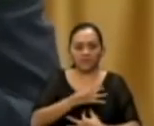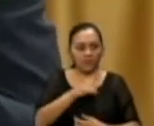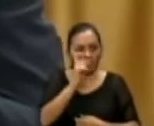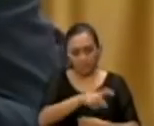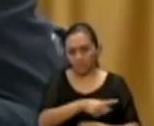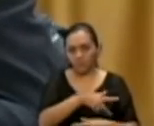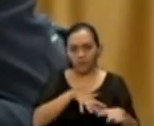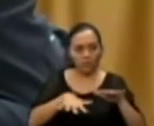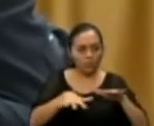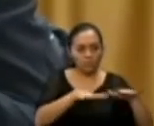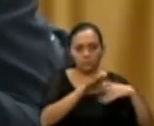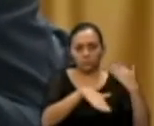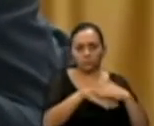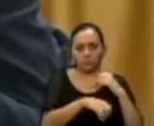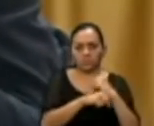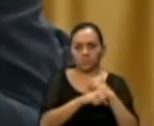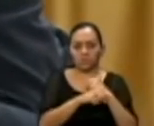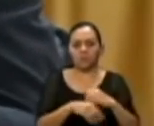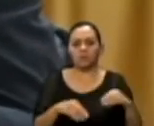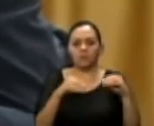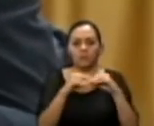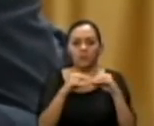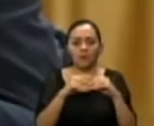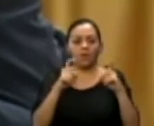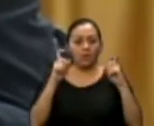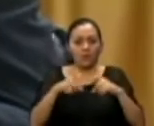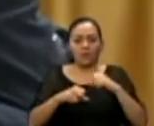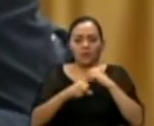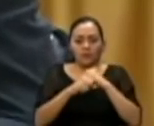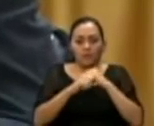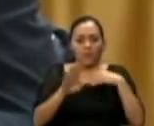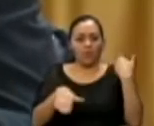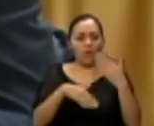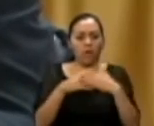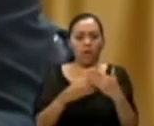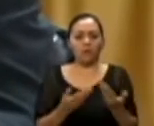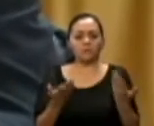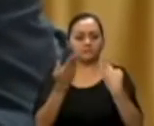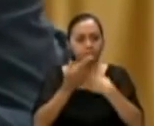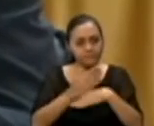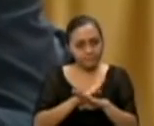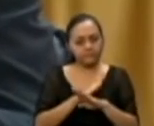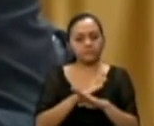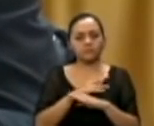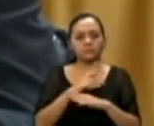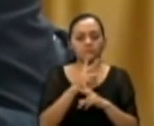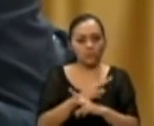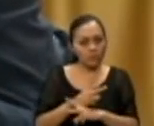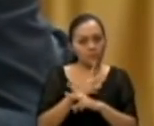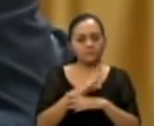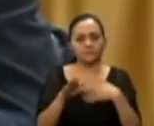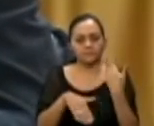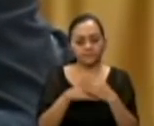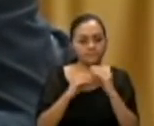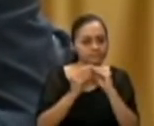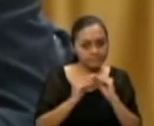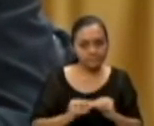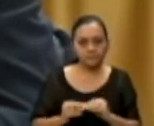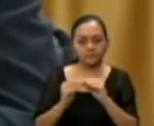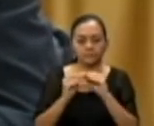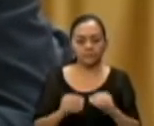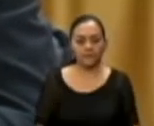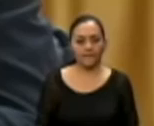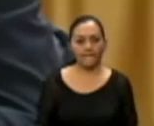todas estas labores y no solo reacción ante un evento sino prevención reacción y reparación